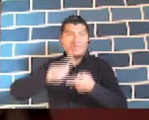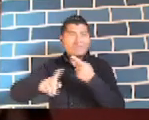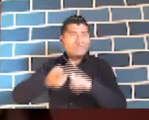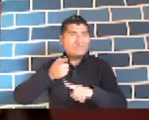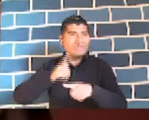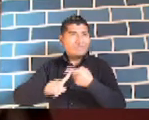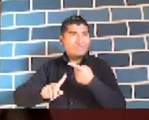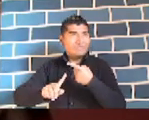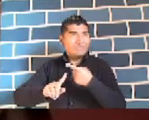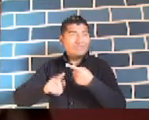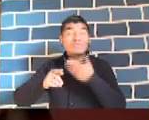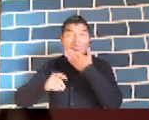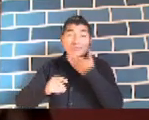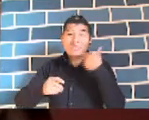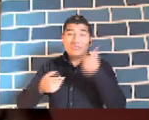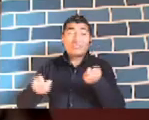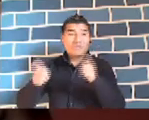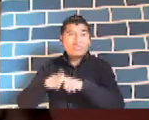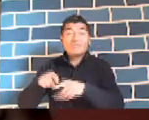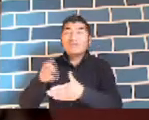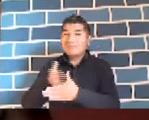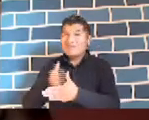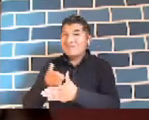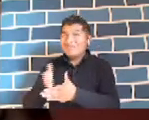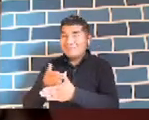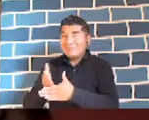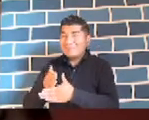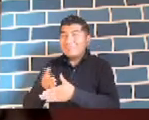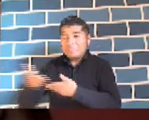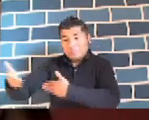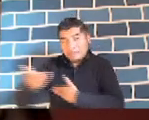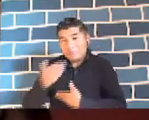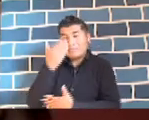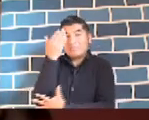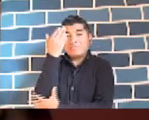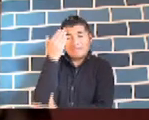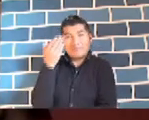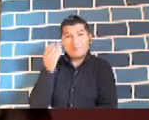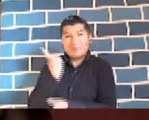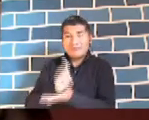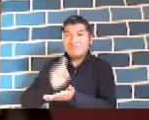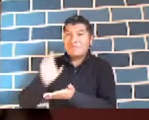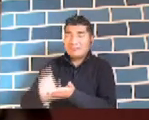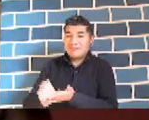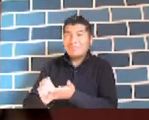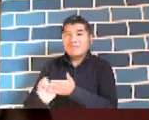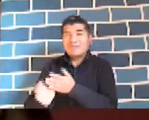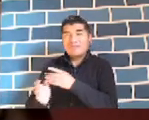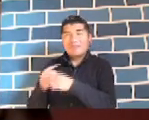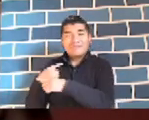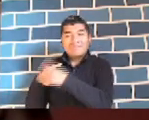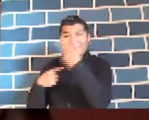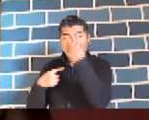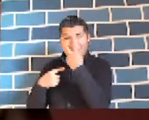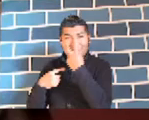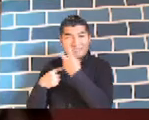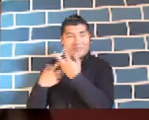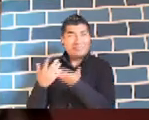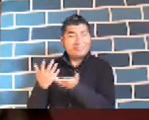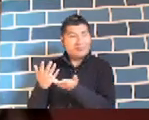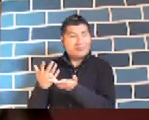al contrario cuando des un banquete invita a los pobres a los iniciados a los paralíticos a los ciegos